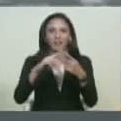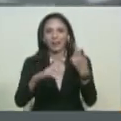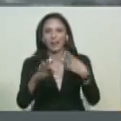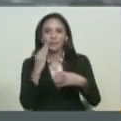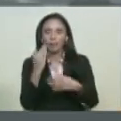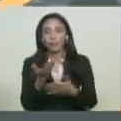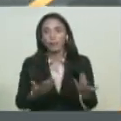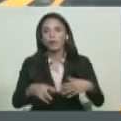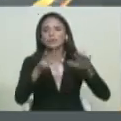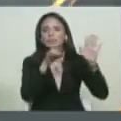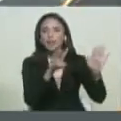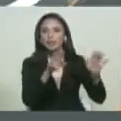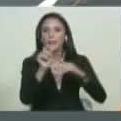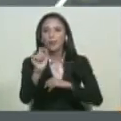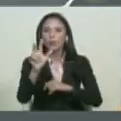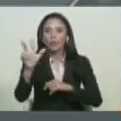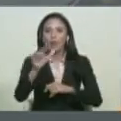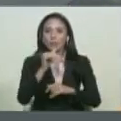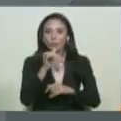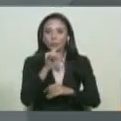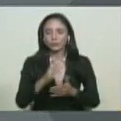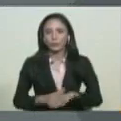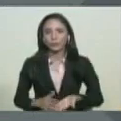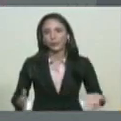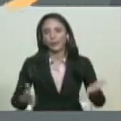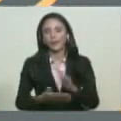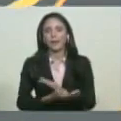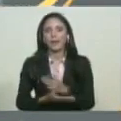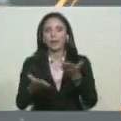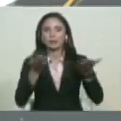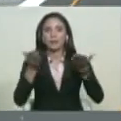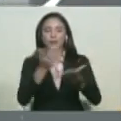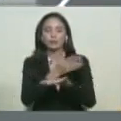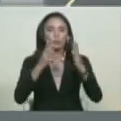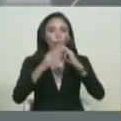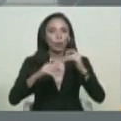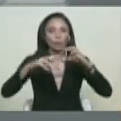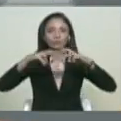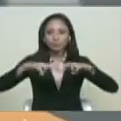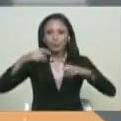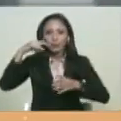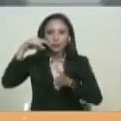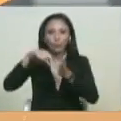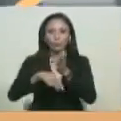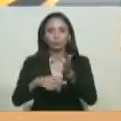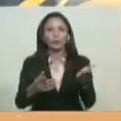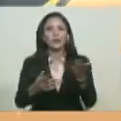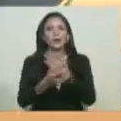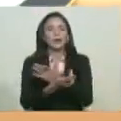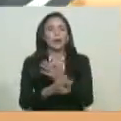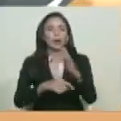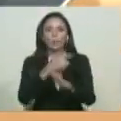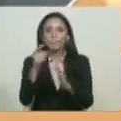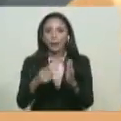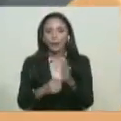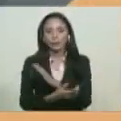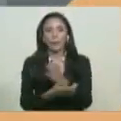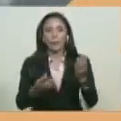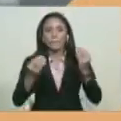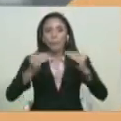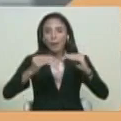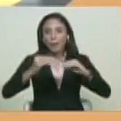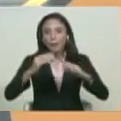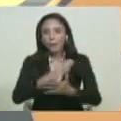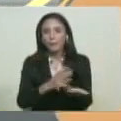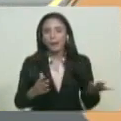de 7.3 a través, pues, de los servicios geológicos internacionales. Sin embargo, pues, mientras más cerca